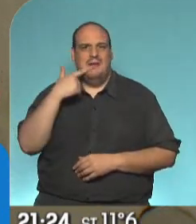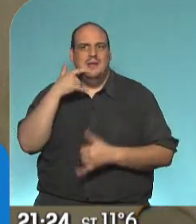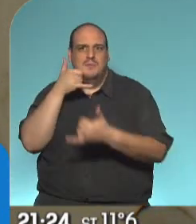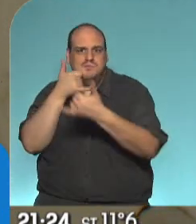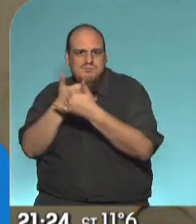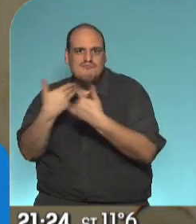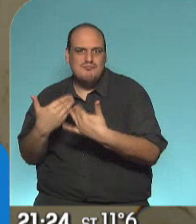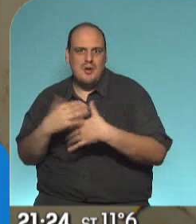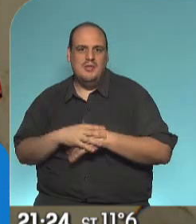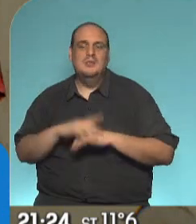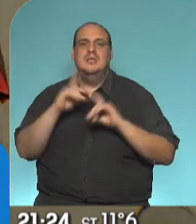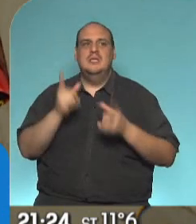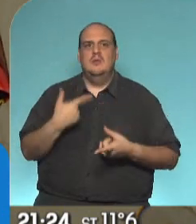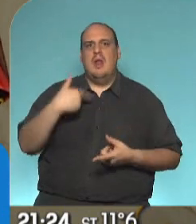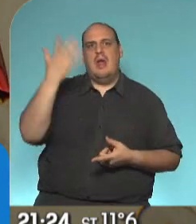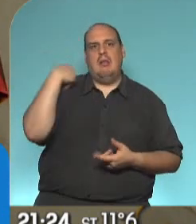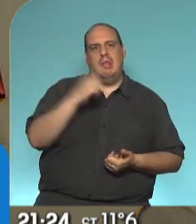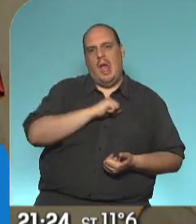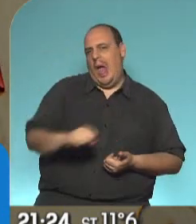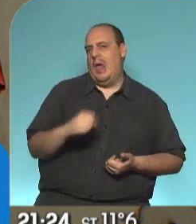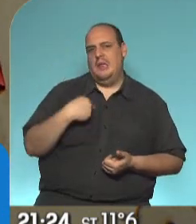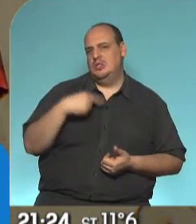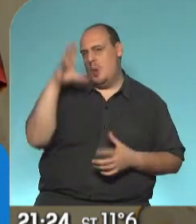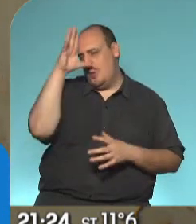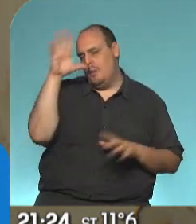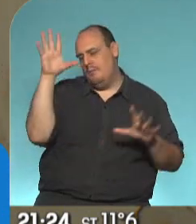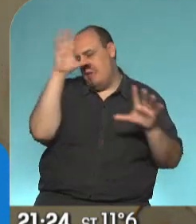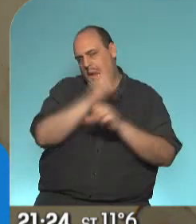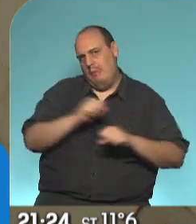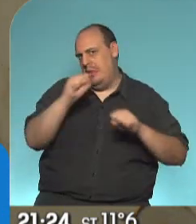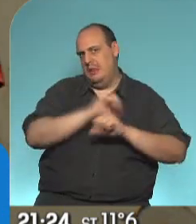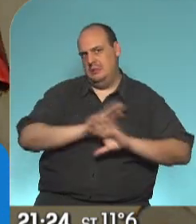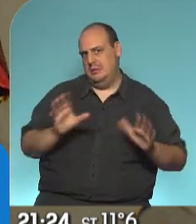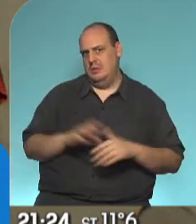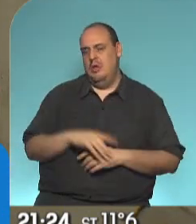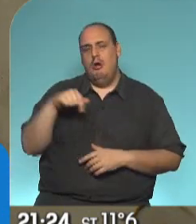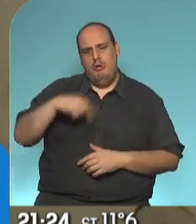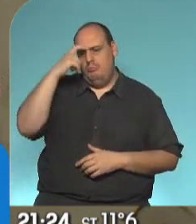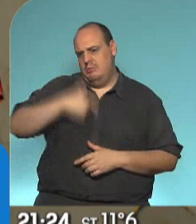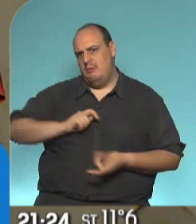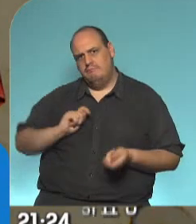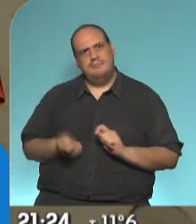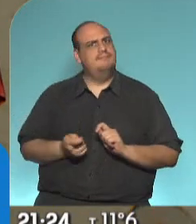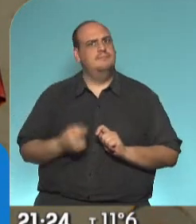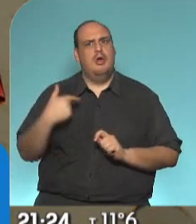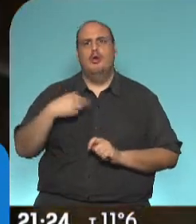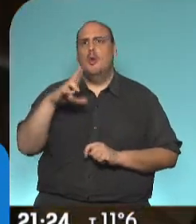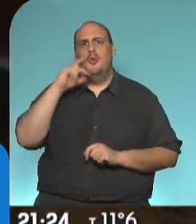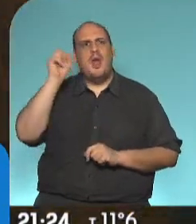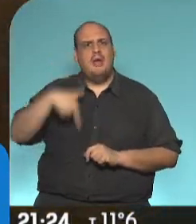Sigo arrepentido igual por las cagadas que me mandé, ¿no?, en mi otra vida, pero hoy... Hoy soy otra persona, hoy soy otro